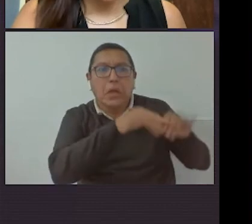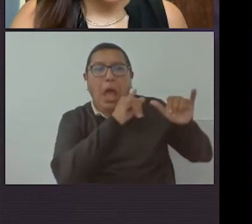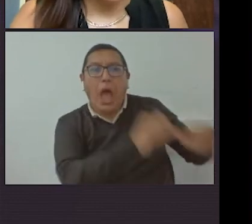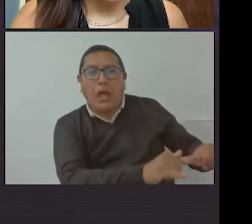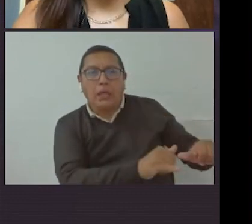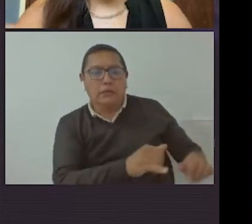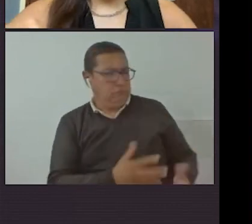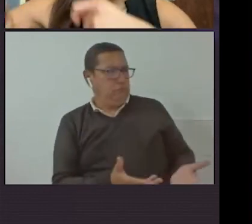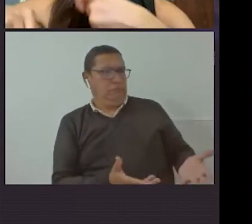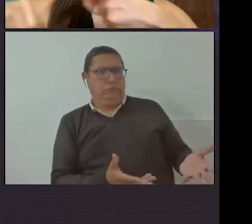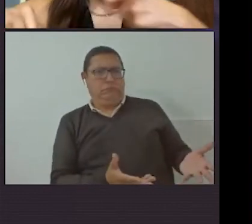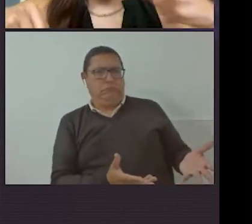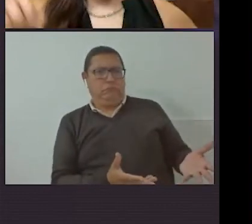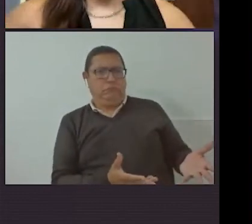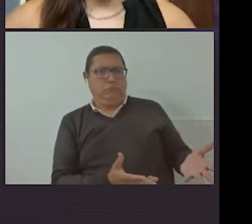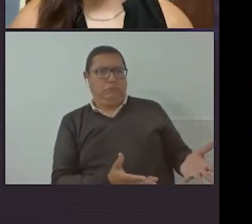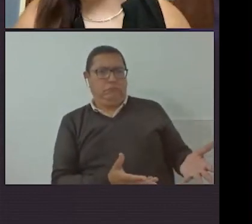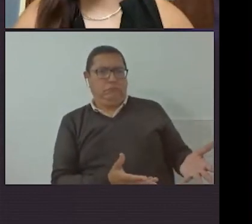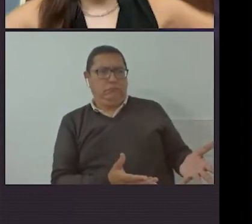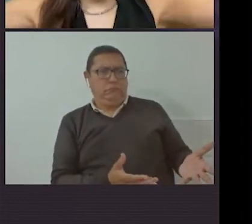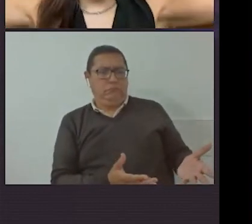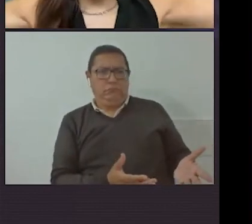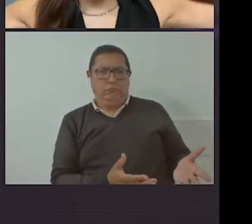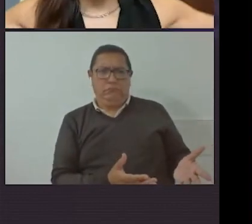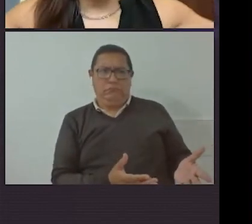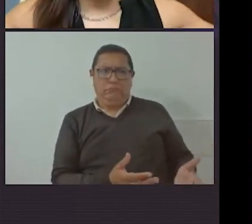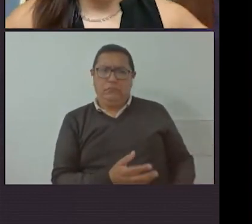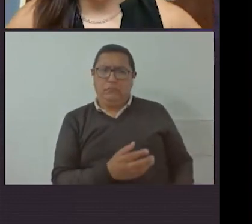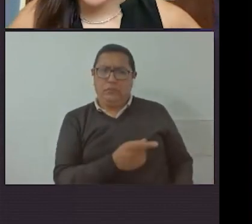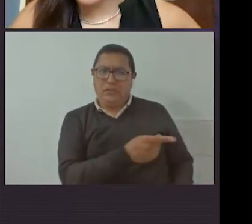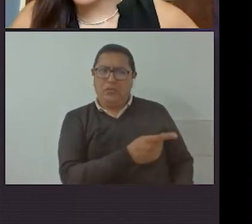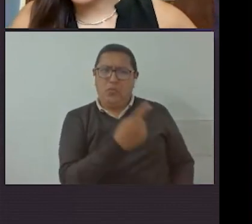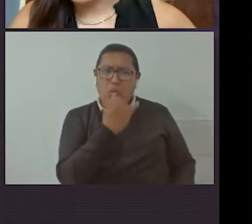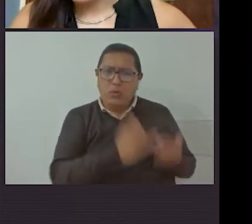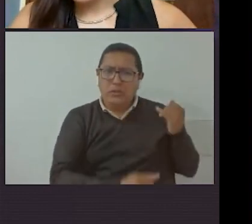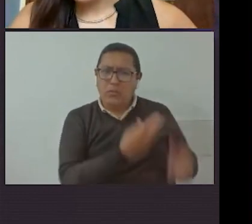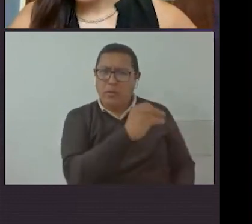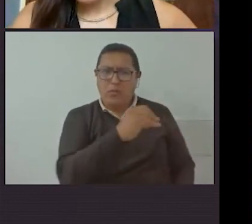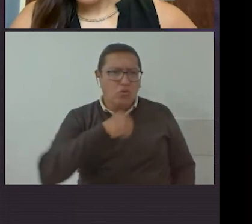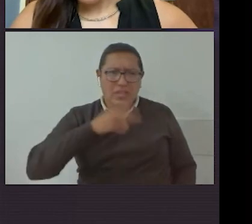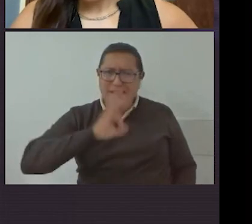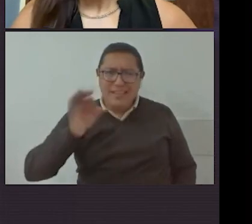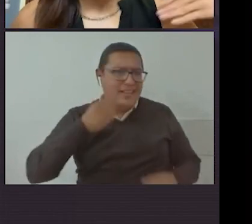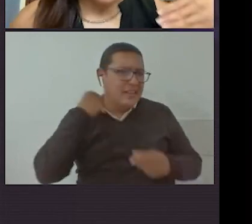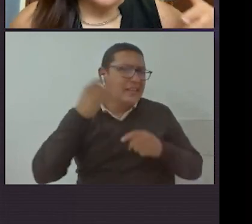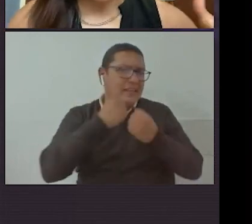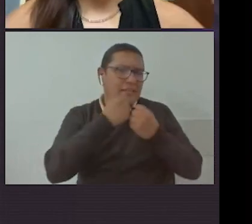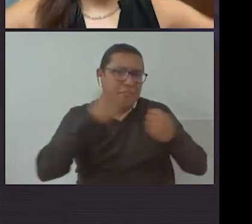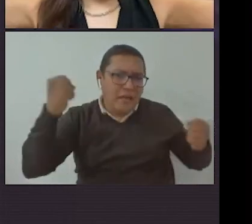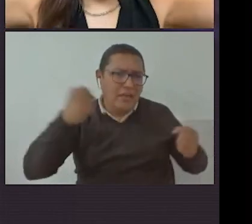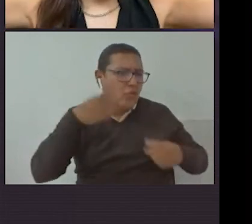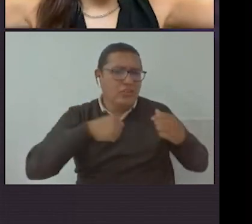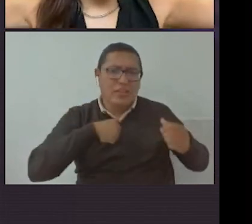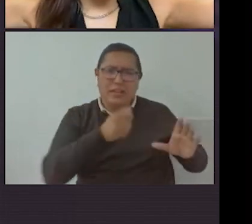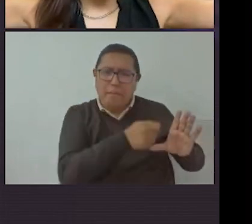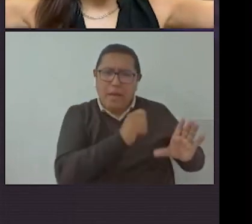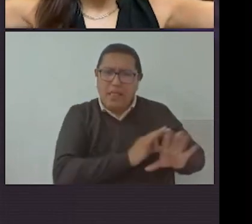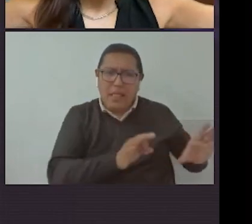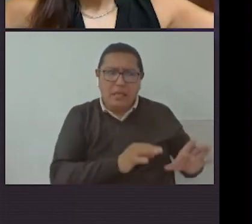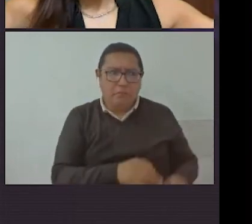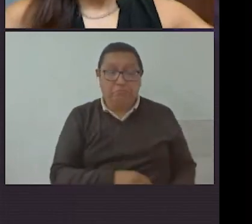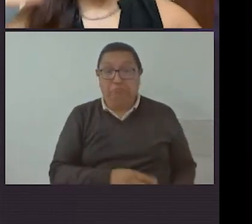Y entonces empezaron a desamarrar a todos los camellos, levantaron las casas de campaña y siguieron con su